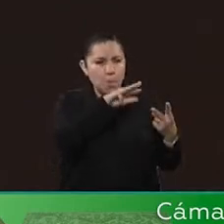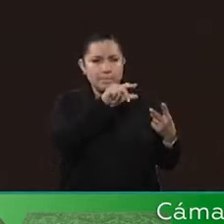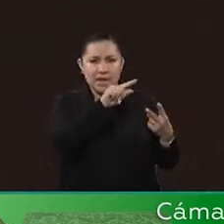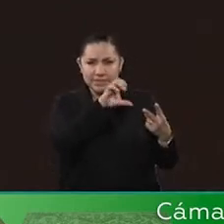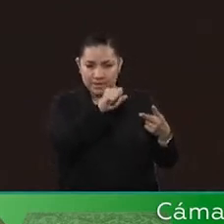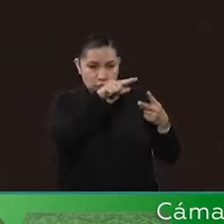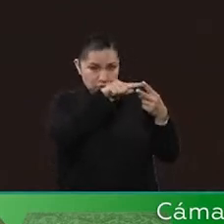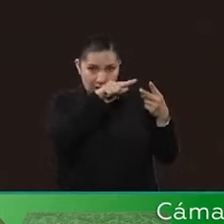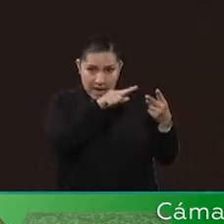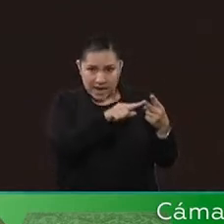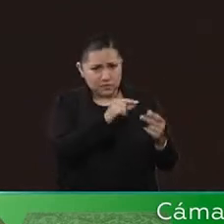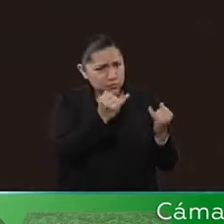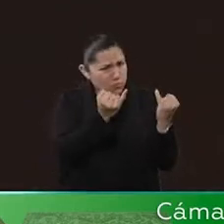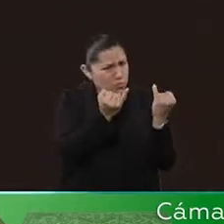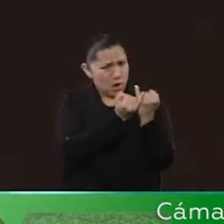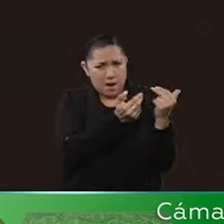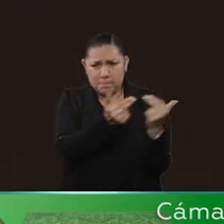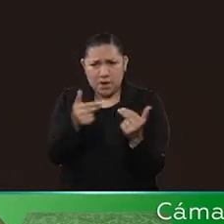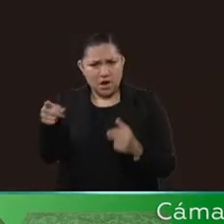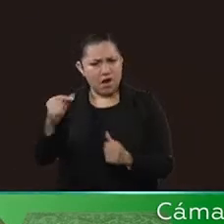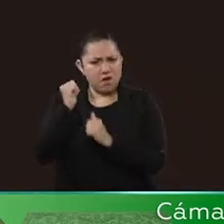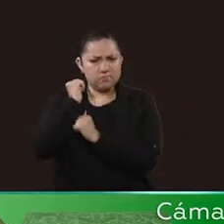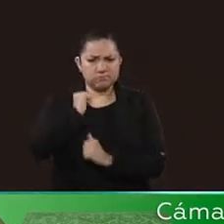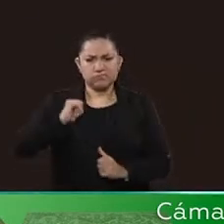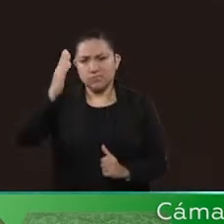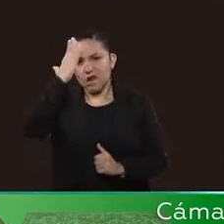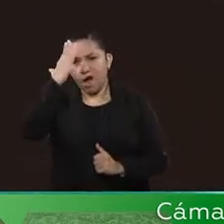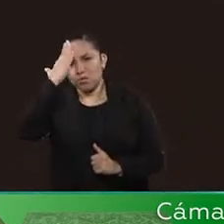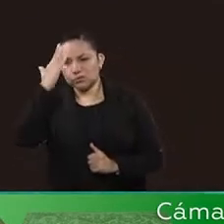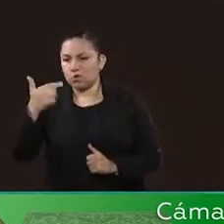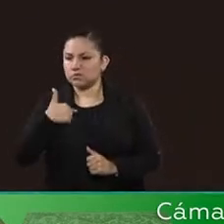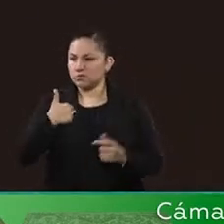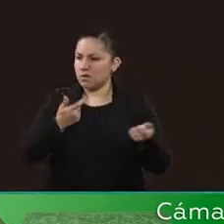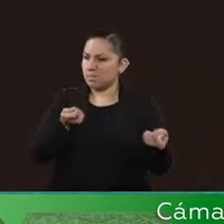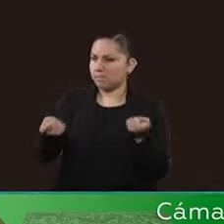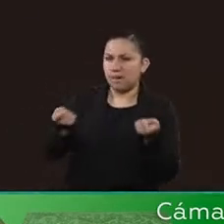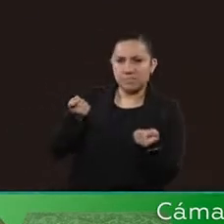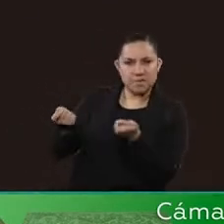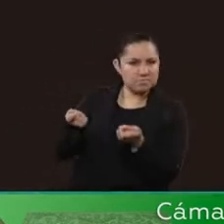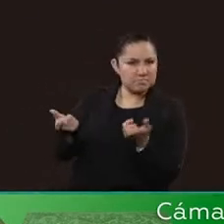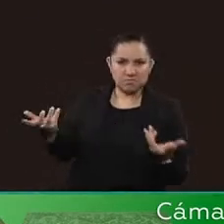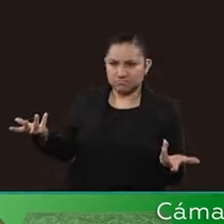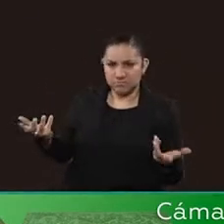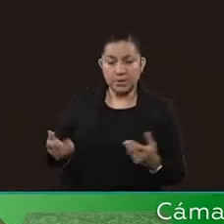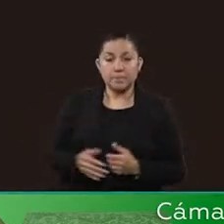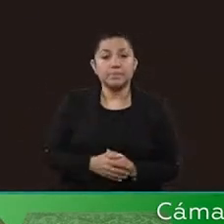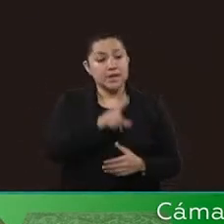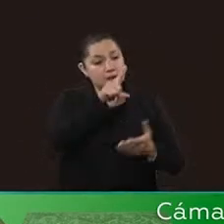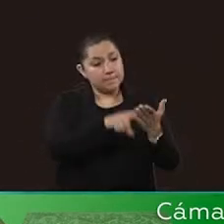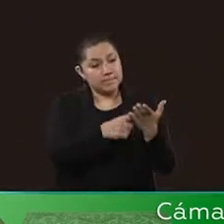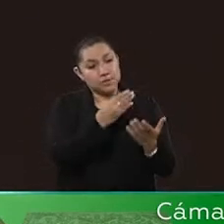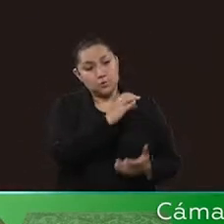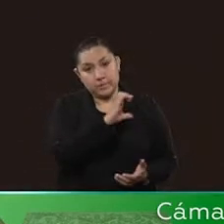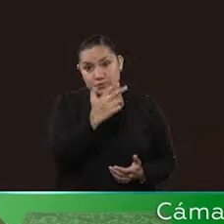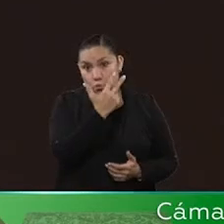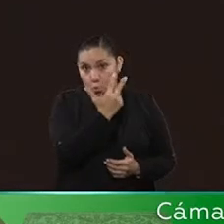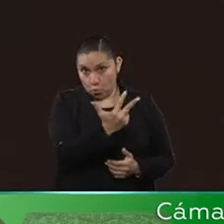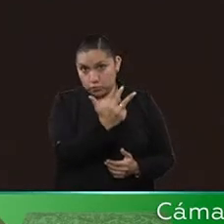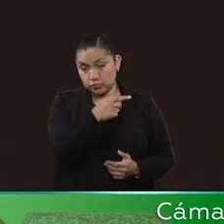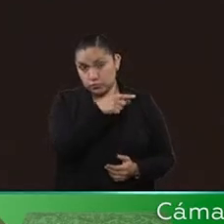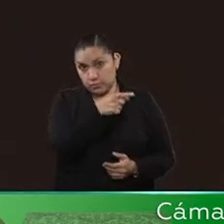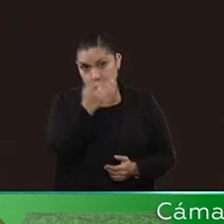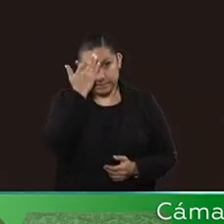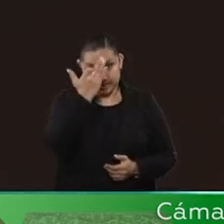en lo autoritarios y represores. En 1908, antes de que una revolución lo derrocara,